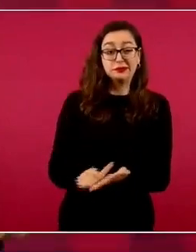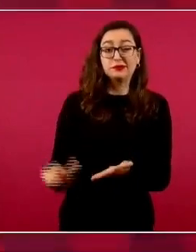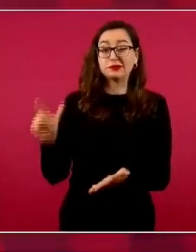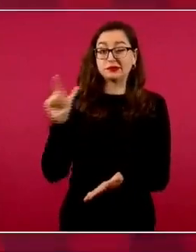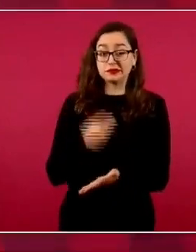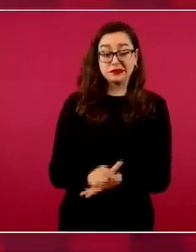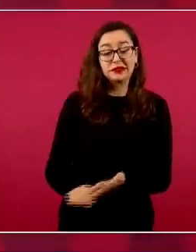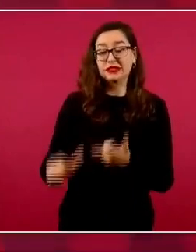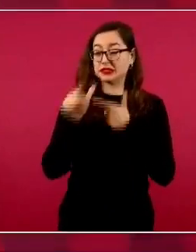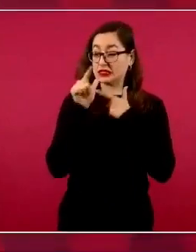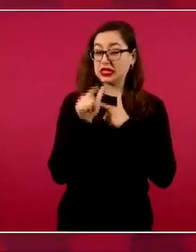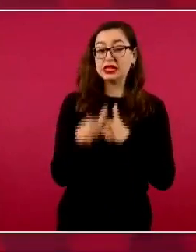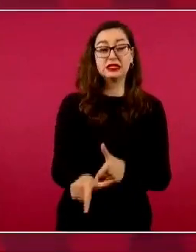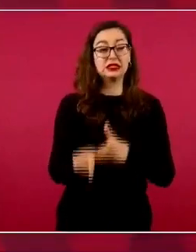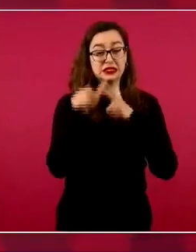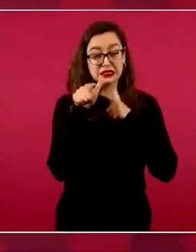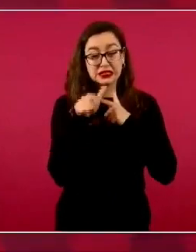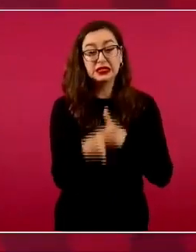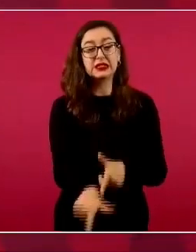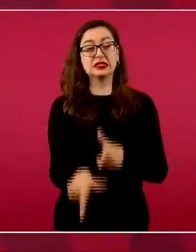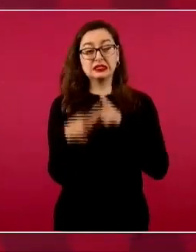no cansarse de limpiar.